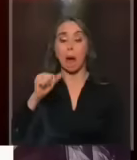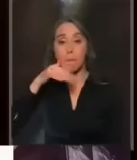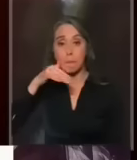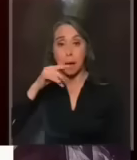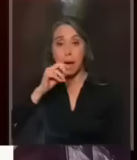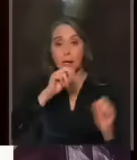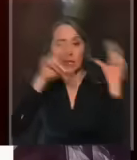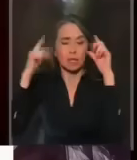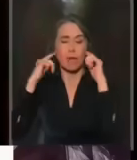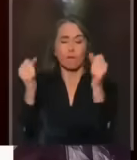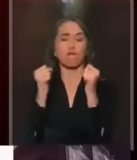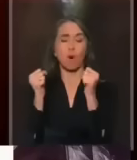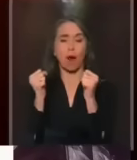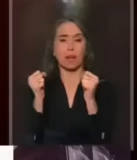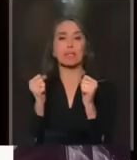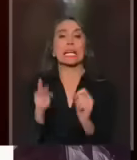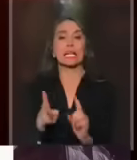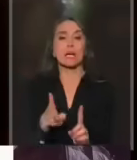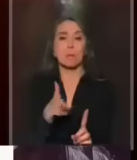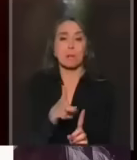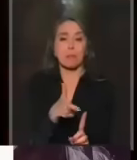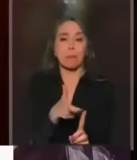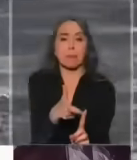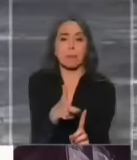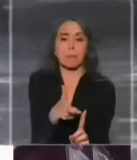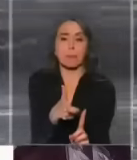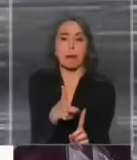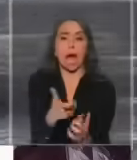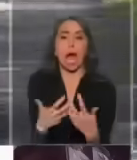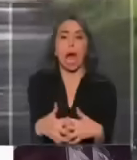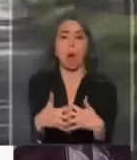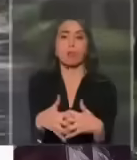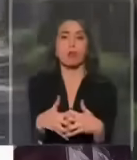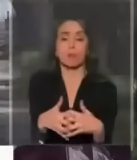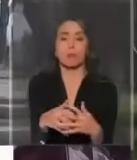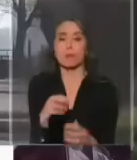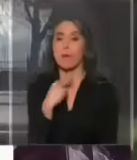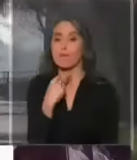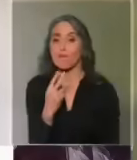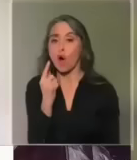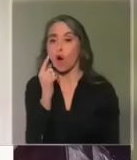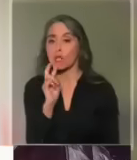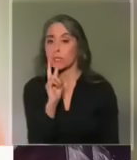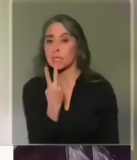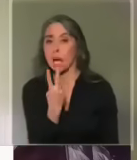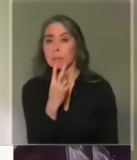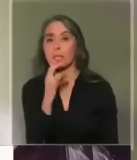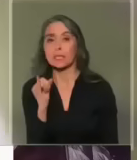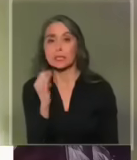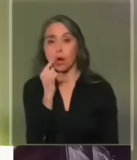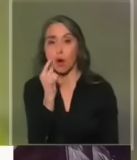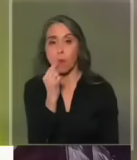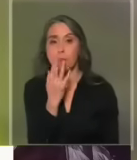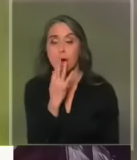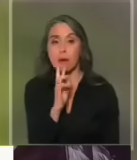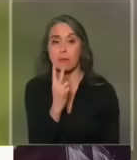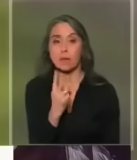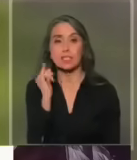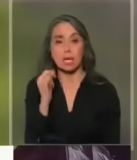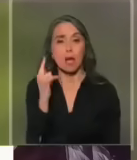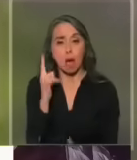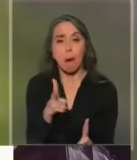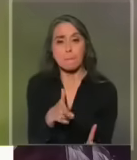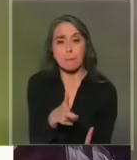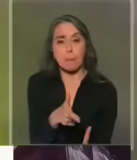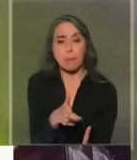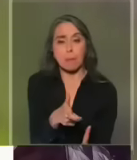estruendos que en realidad se trataban de disparos de armas automáticas. Sí, fue como... Es que como digo, fueron como dos ráfagas y